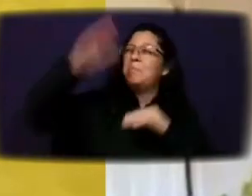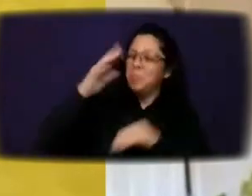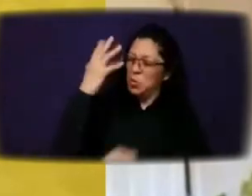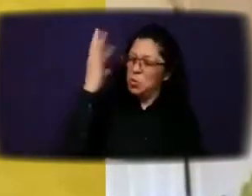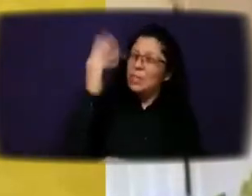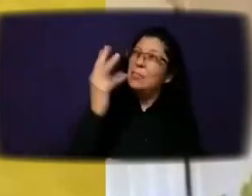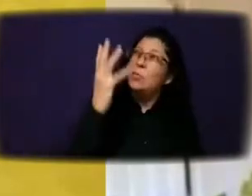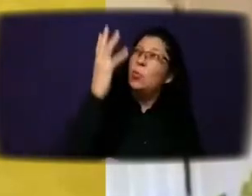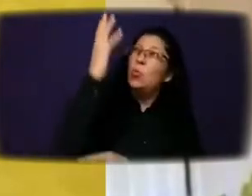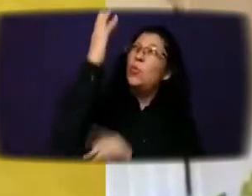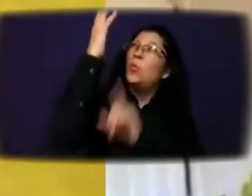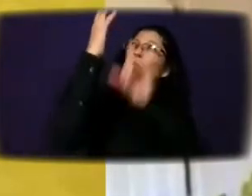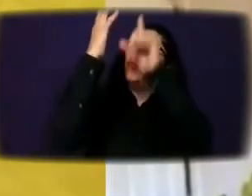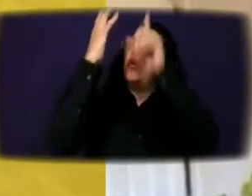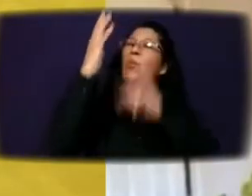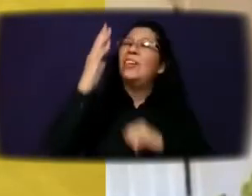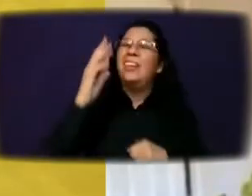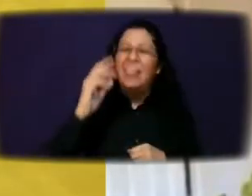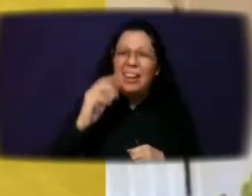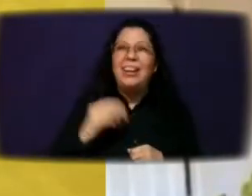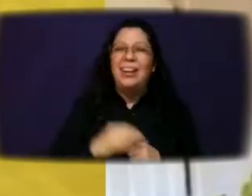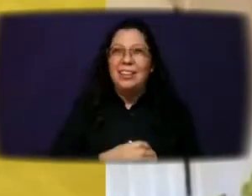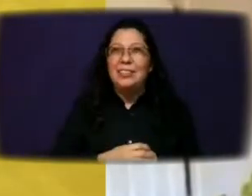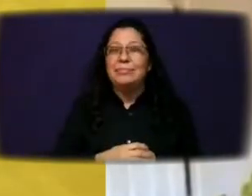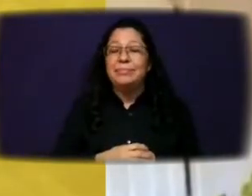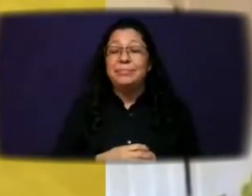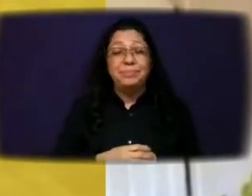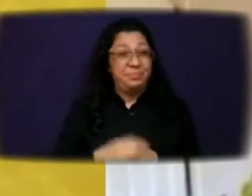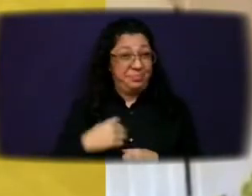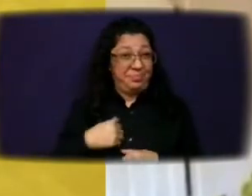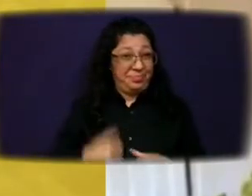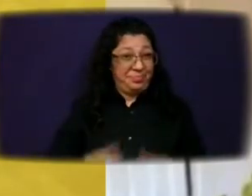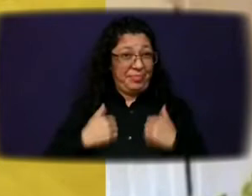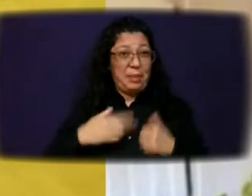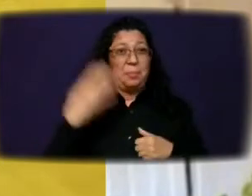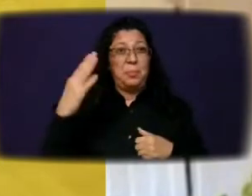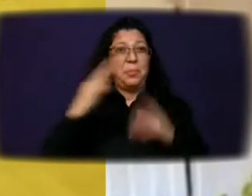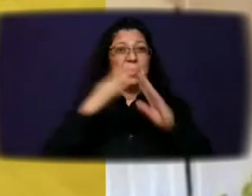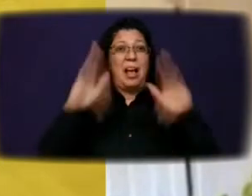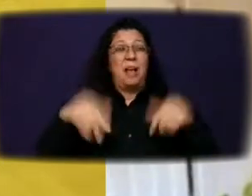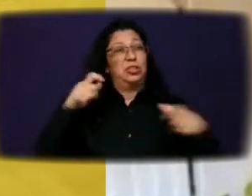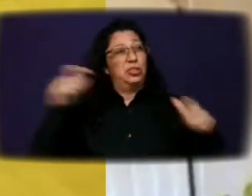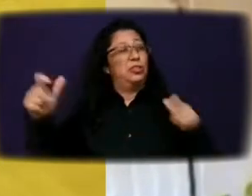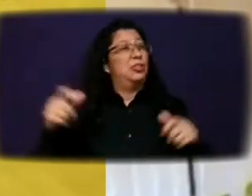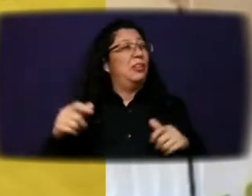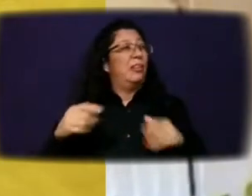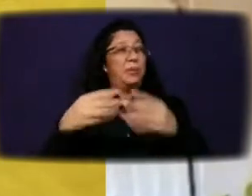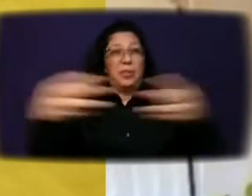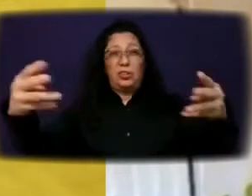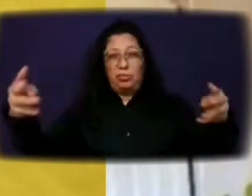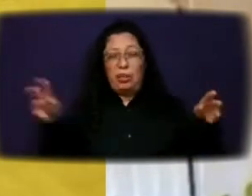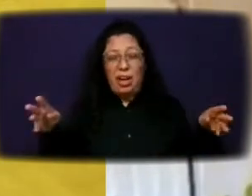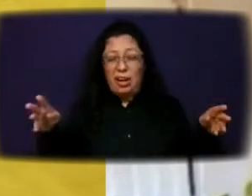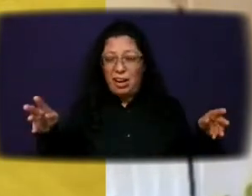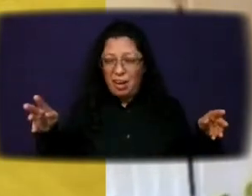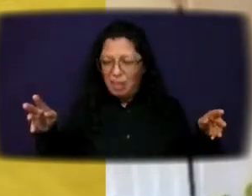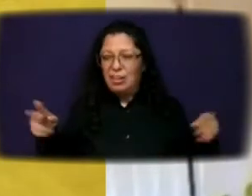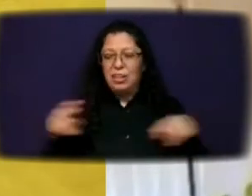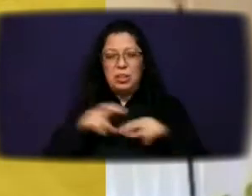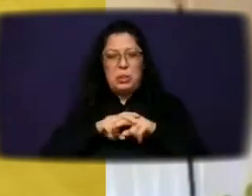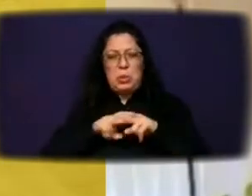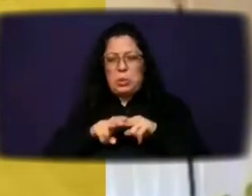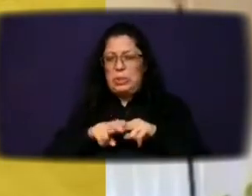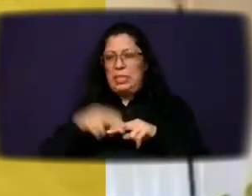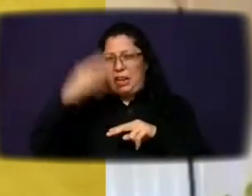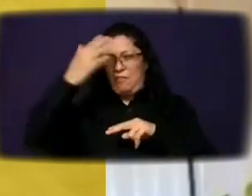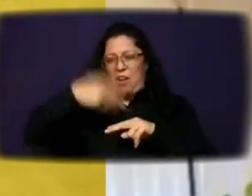grande, azul, detrás de una cerca de bambú, un asiento de trasero convertido en